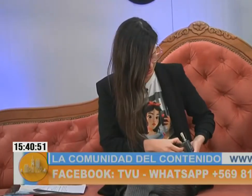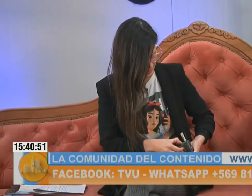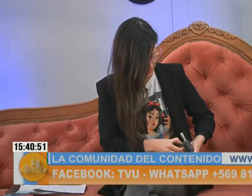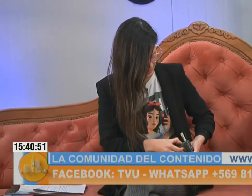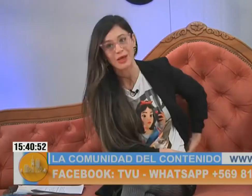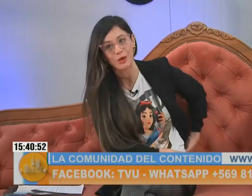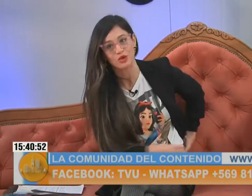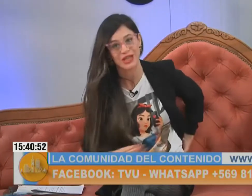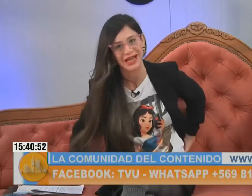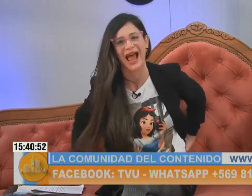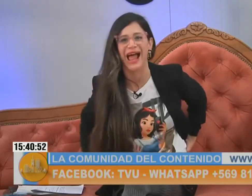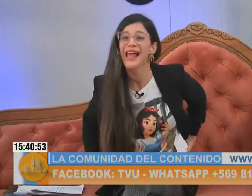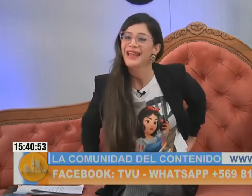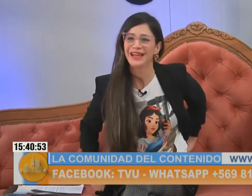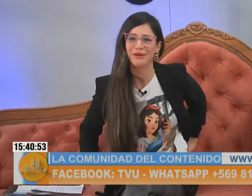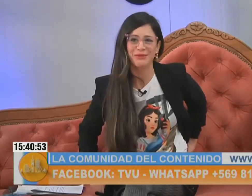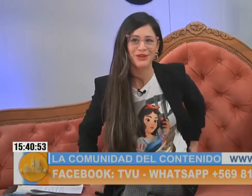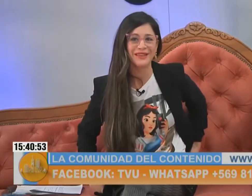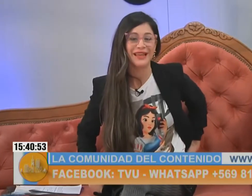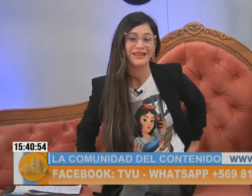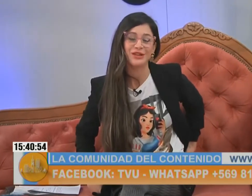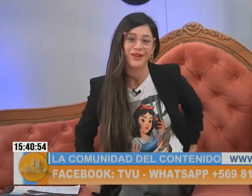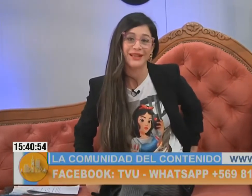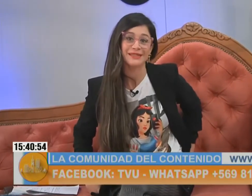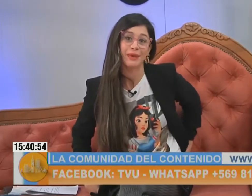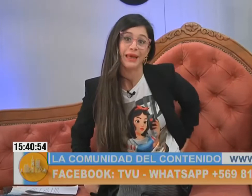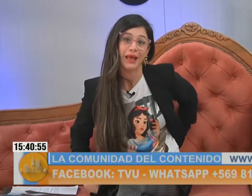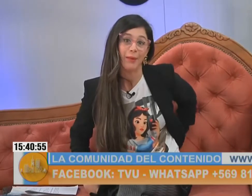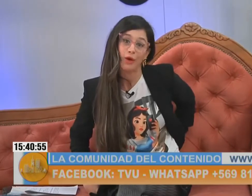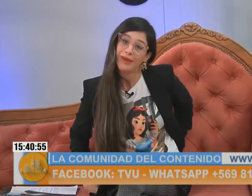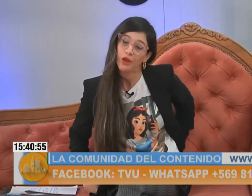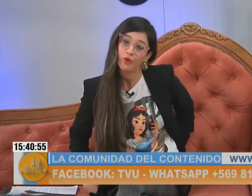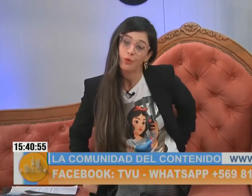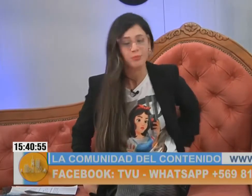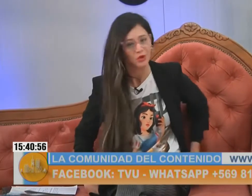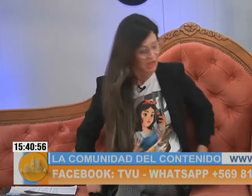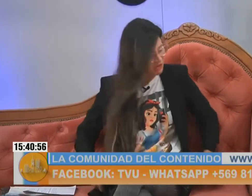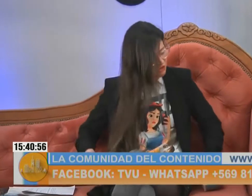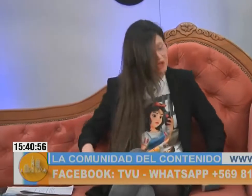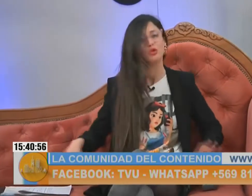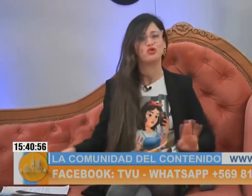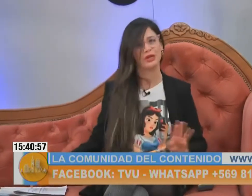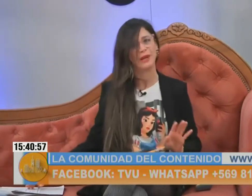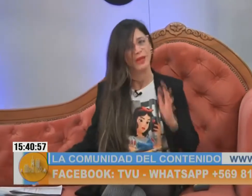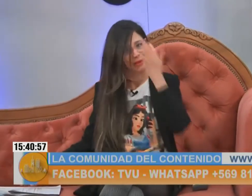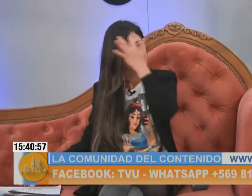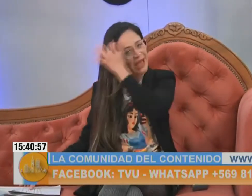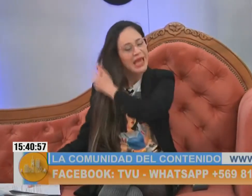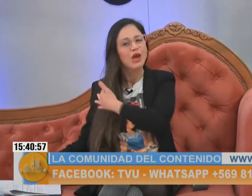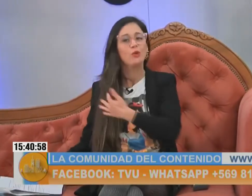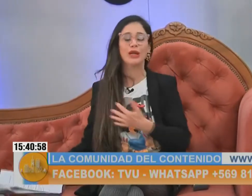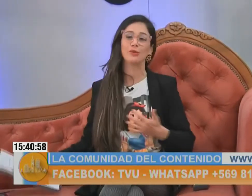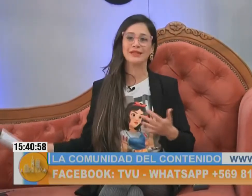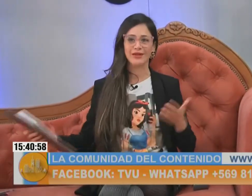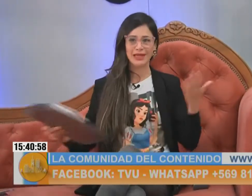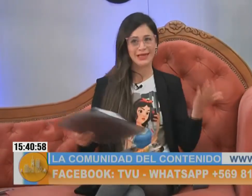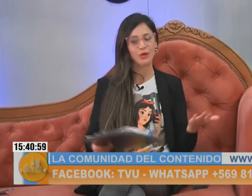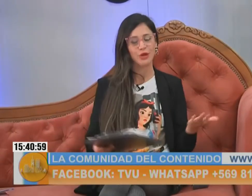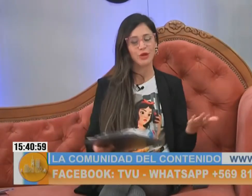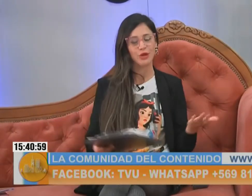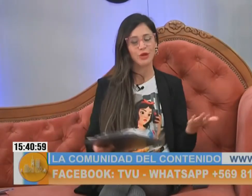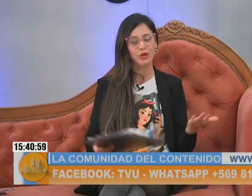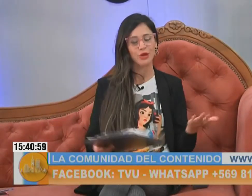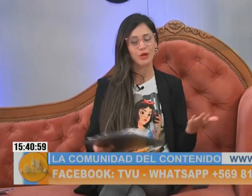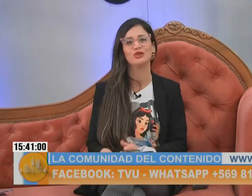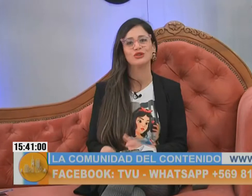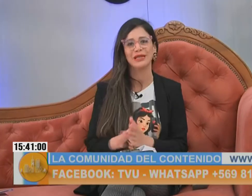Ahí sí. ¿Ahora me escuchan? Ah, estamos en vivo y en directo y la verdad es que se me apagó el micrófono, pero ya lo solucioné rápidamente. Como les comentaba, ya estamos de vuelta